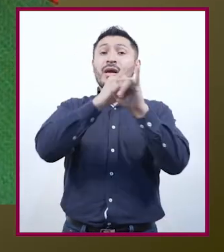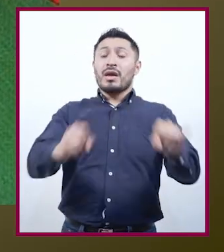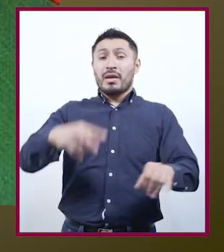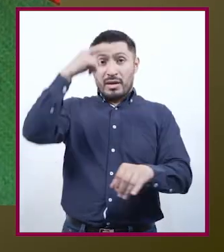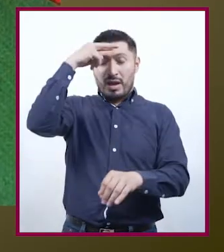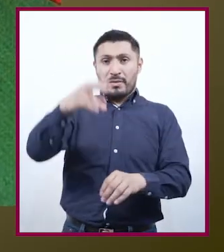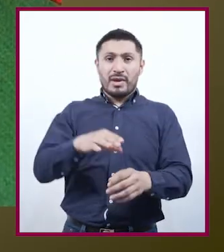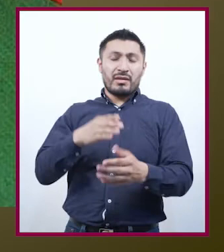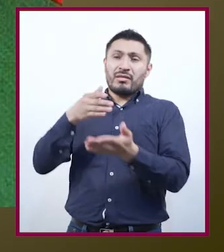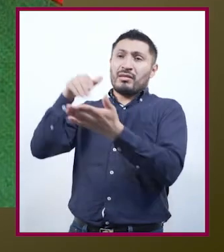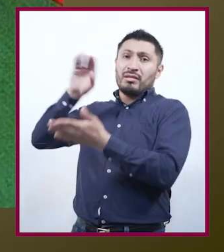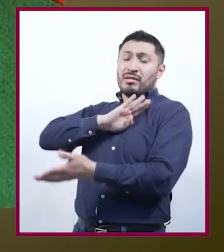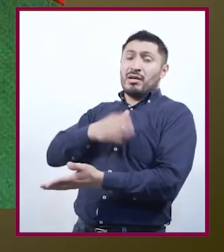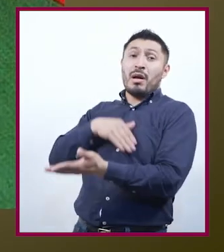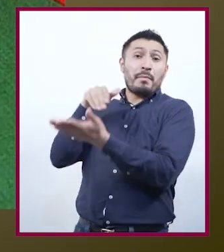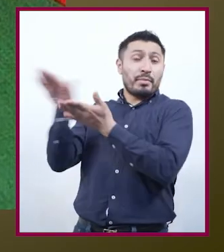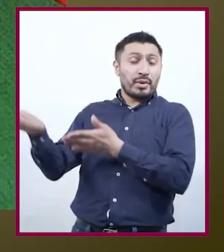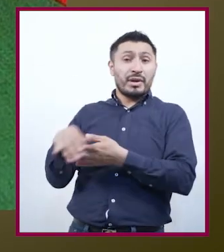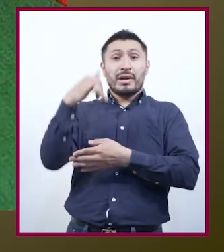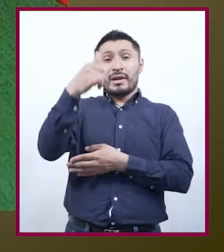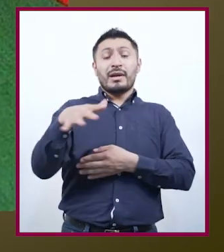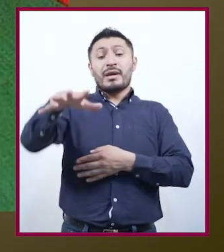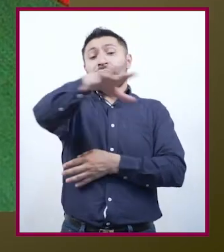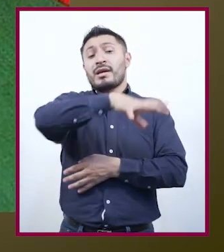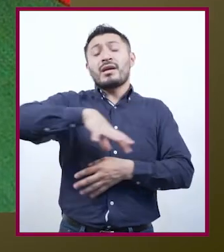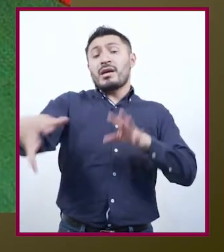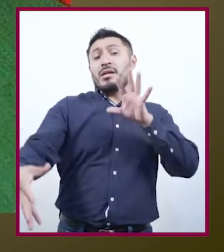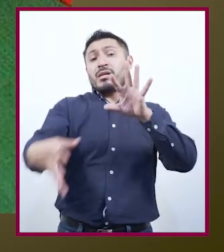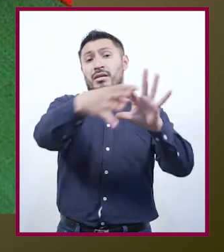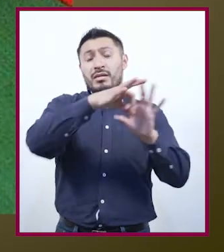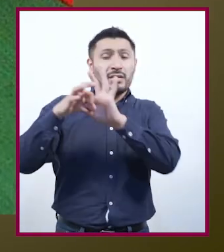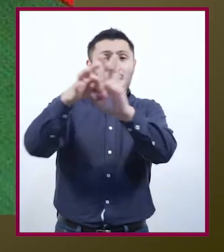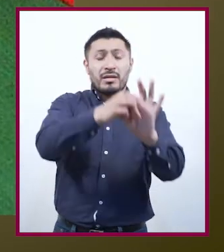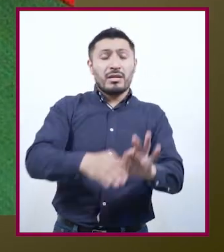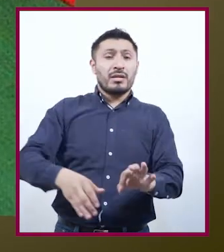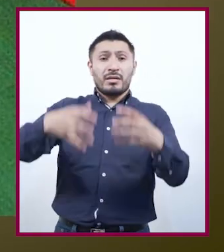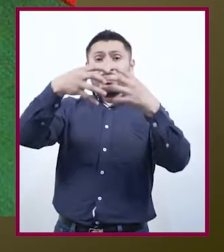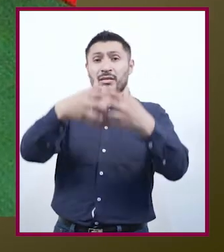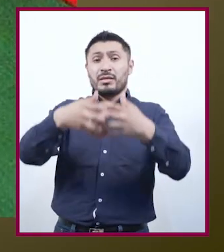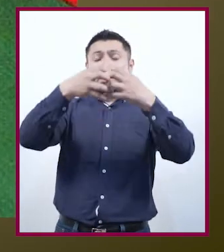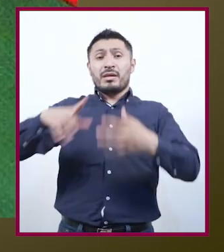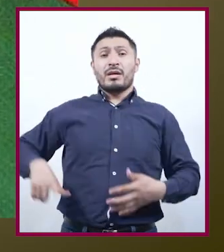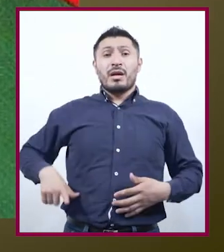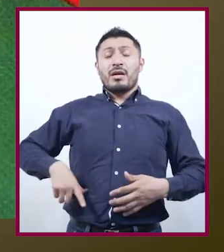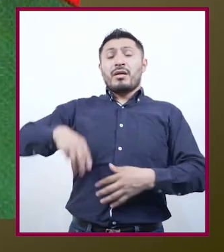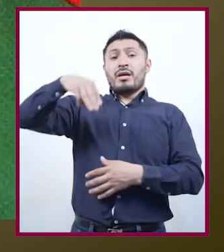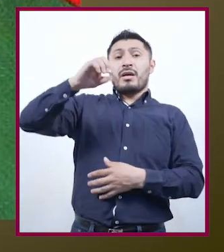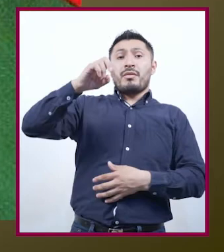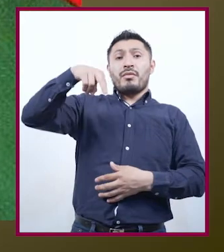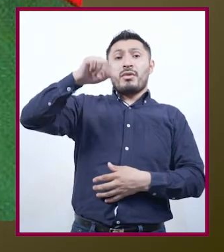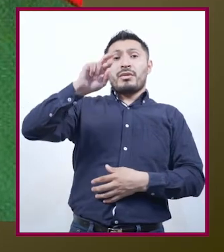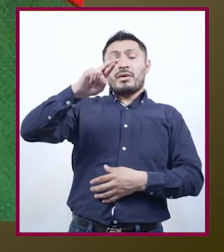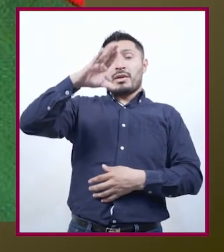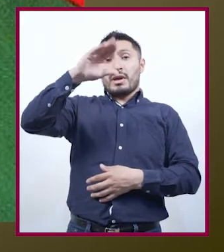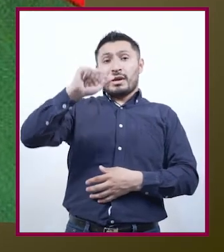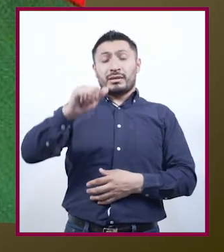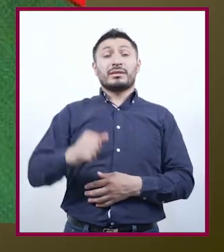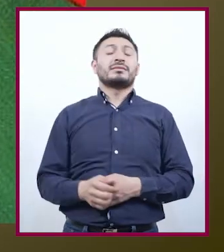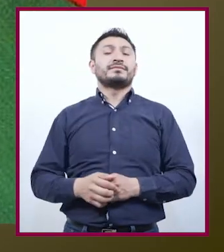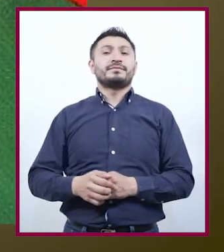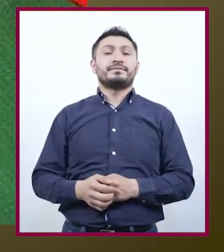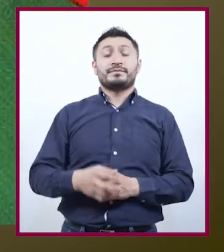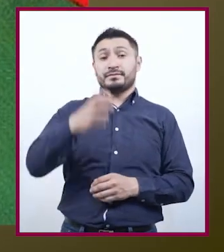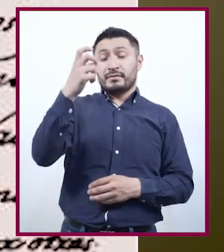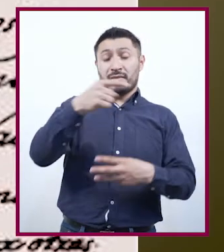nación, independencia de México hacia España y unión entre los bandos de la guerra bajo un sistema de gobierno